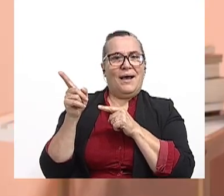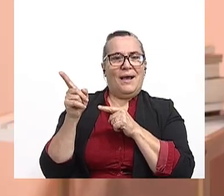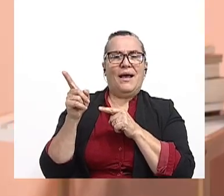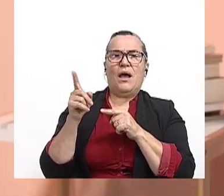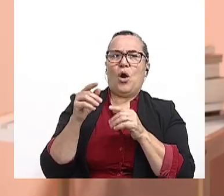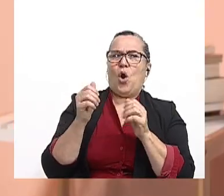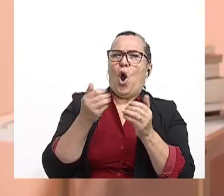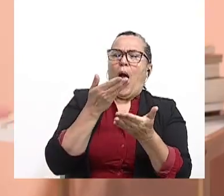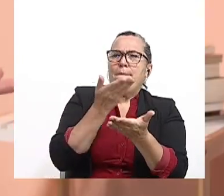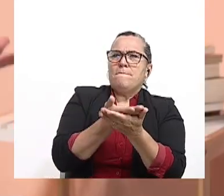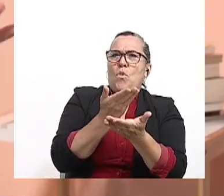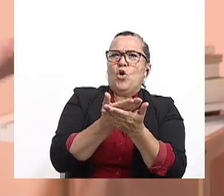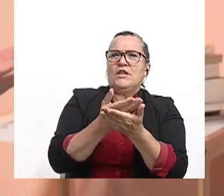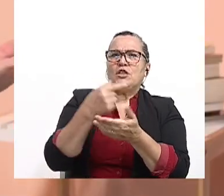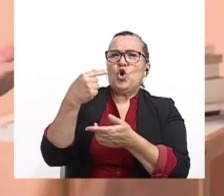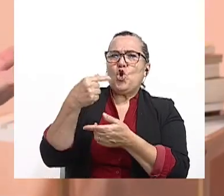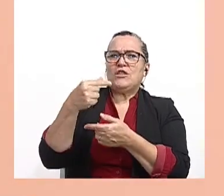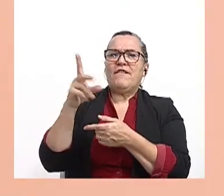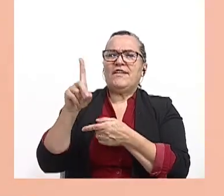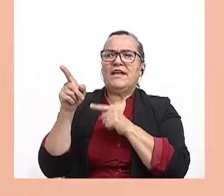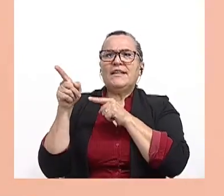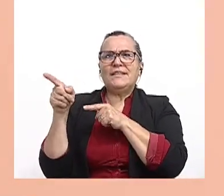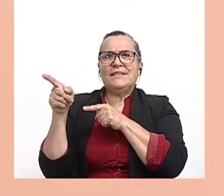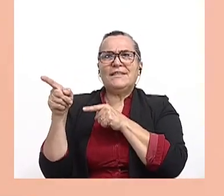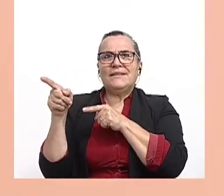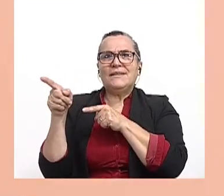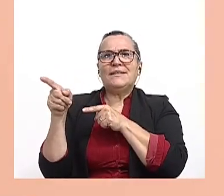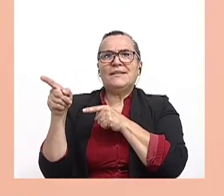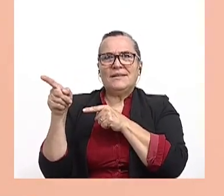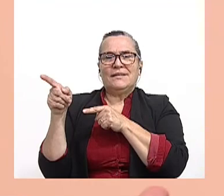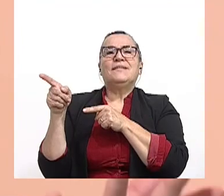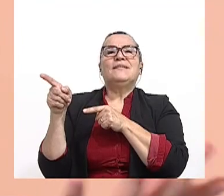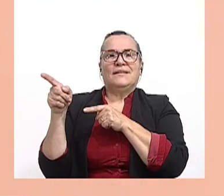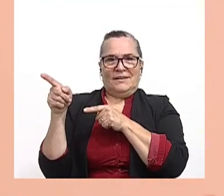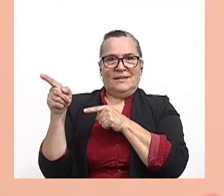con los aportes de Gustav Dirichlet,